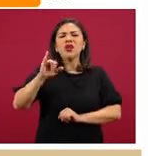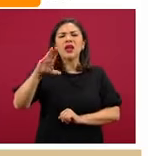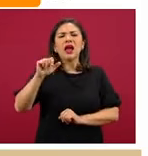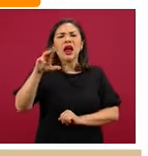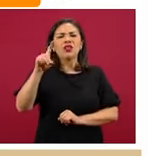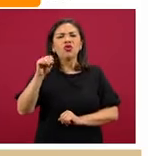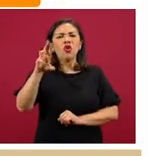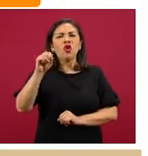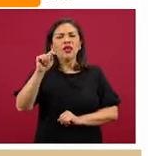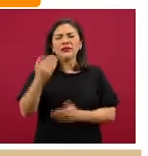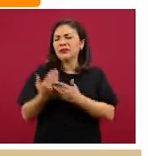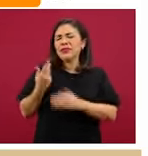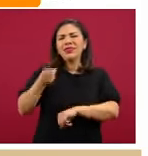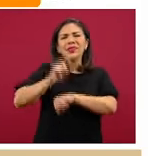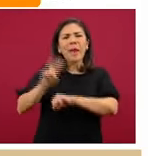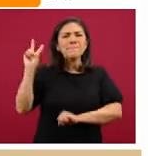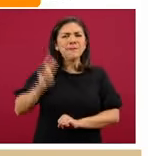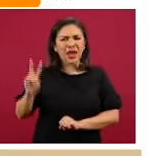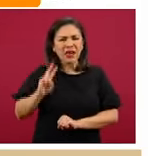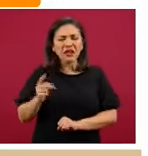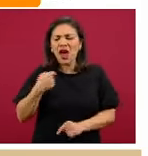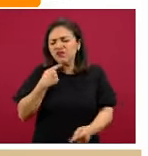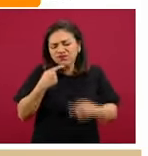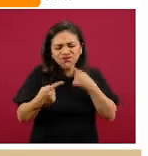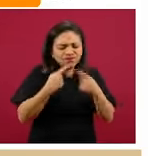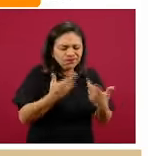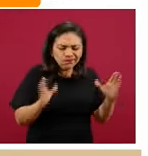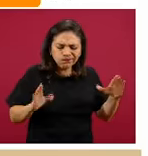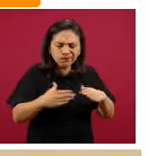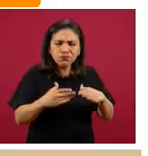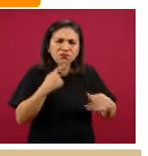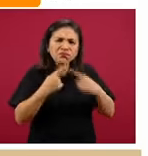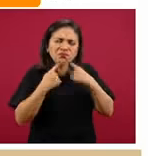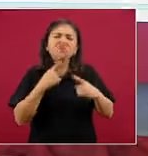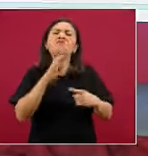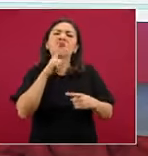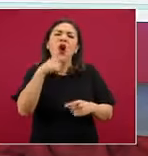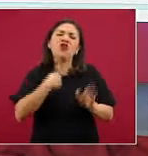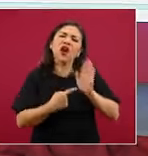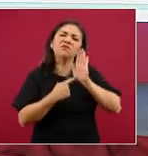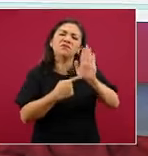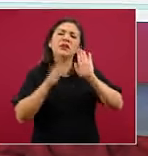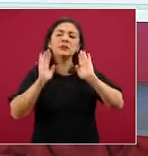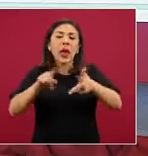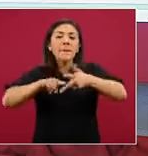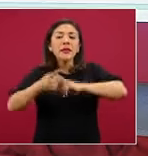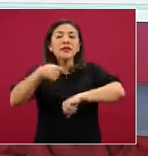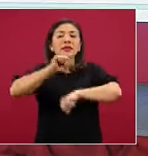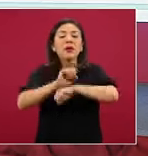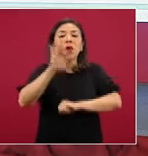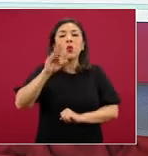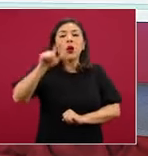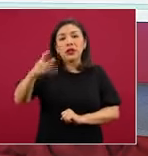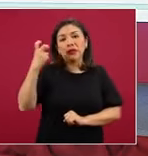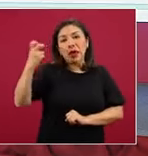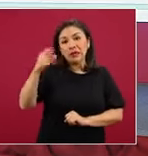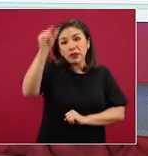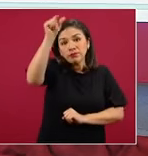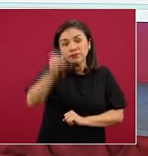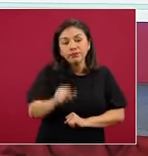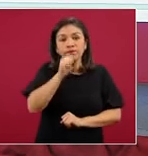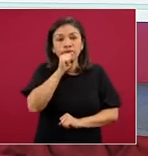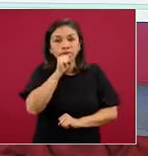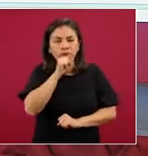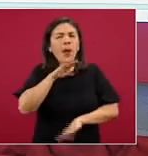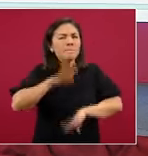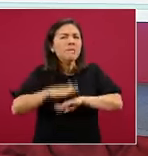pasado, decidimos desde el viernes presentar ya la barra de la semana 47.